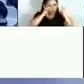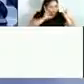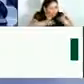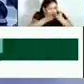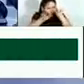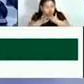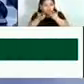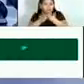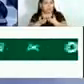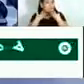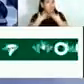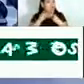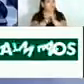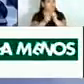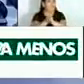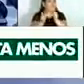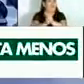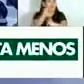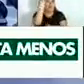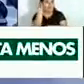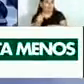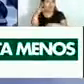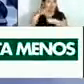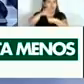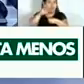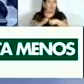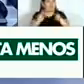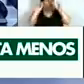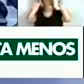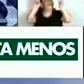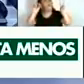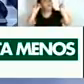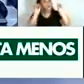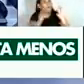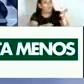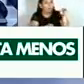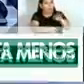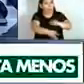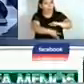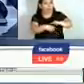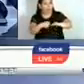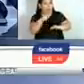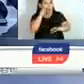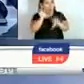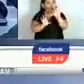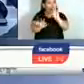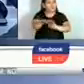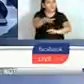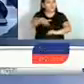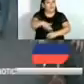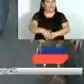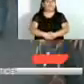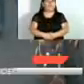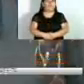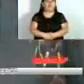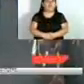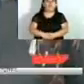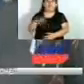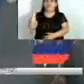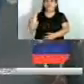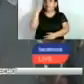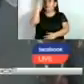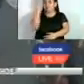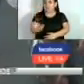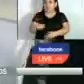incidentes durante el desarrollo de las elecciones, incluidos supuestos actos de fraude en algunos municipios. Durante la jornada